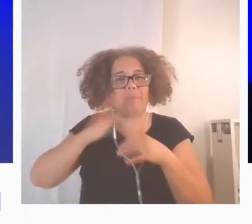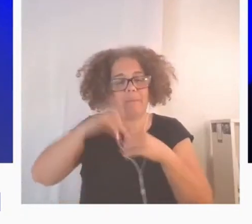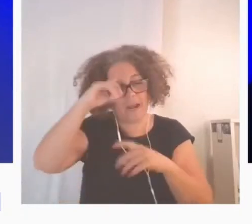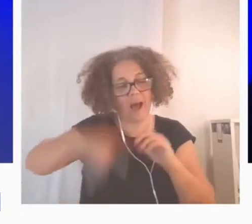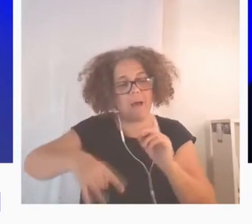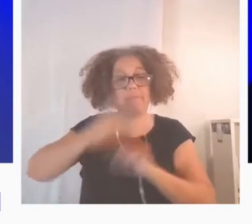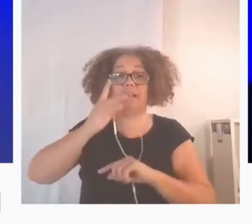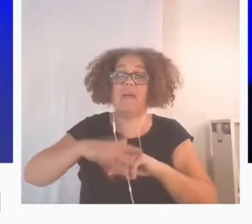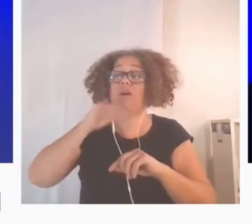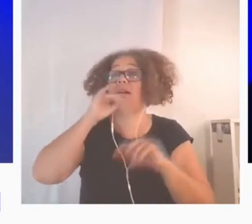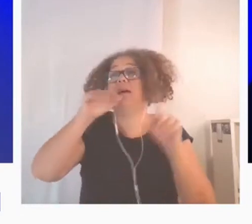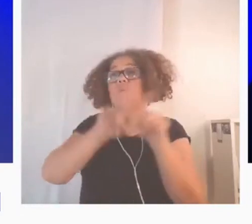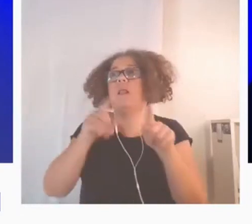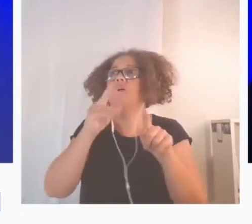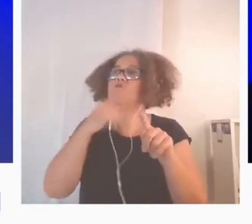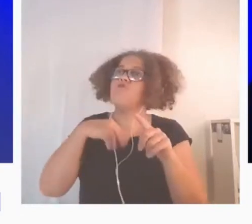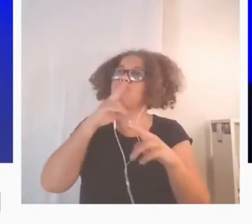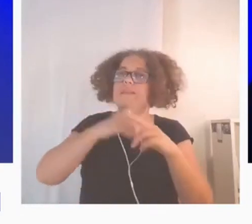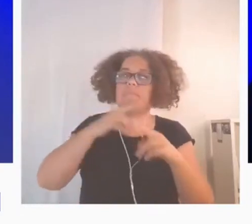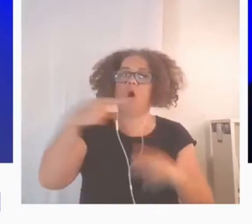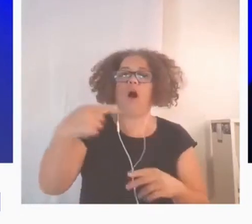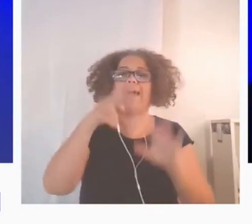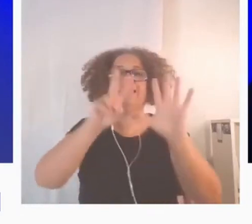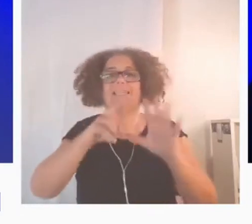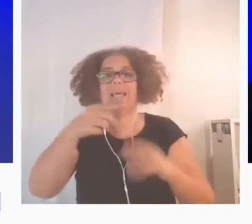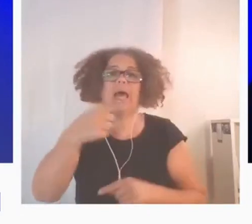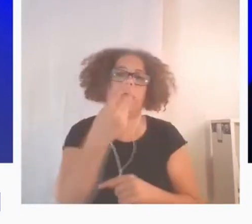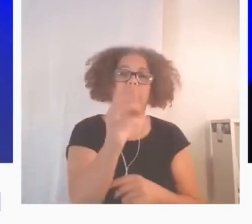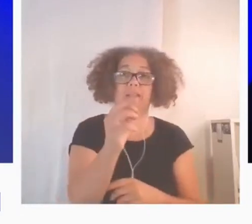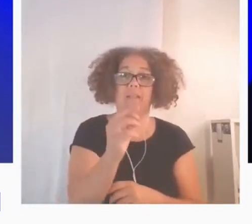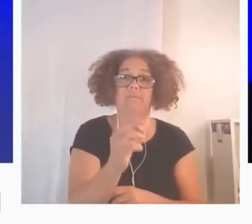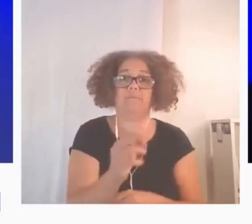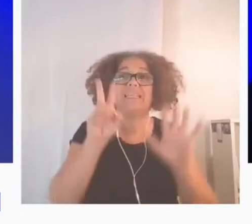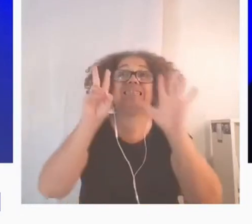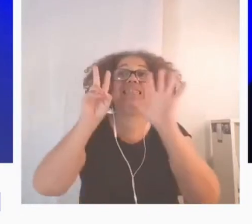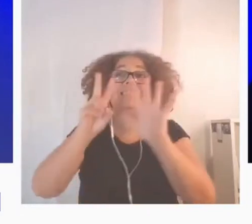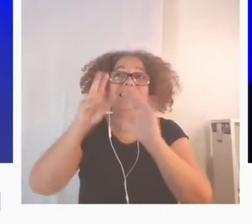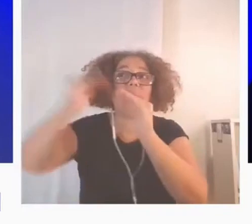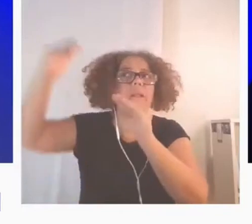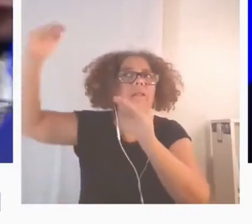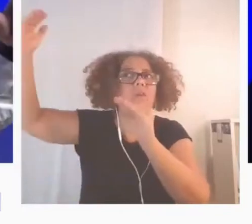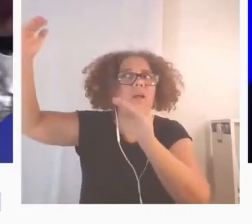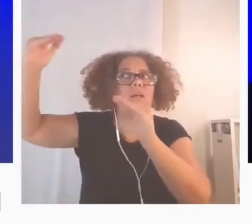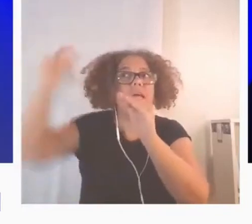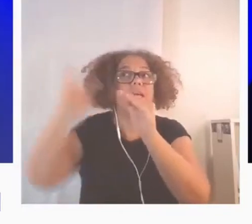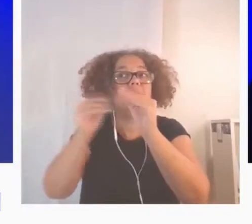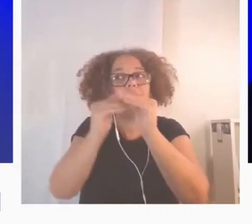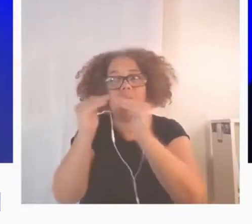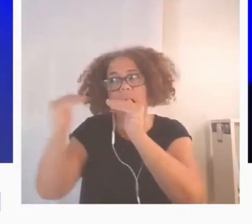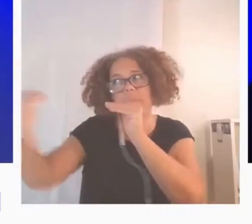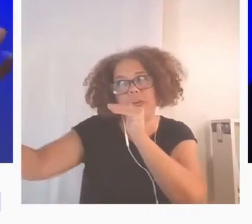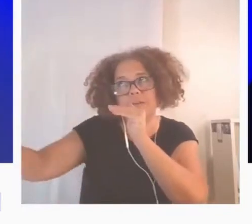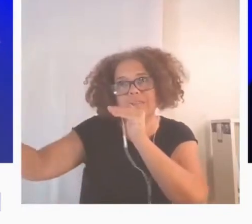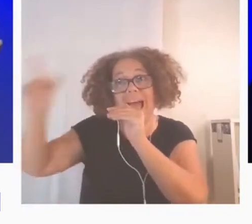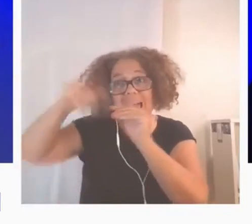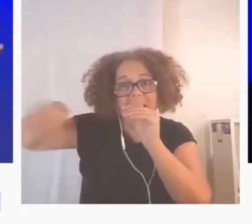emprendedoras tener o yo lo llamo así, un G7 y un G20. 7 emprendedores muy por encima tuya y 20 que estén a tu ras. Entonces, ¿para